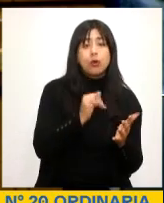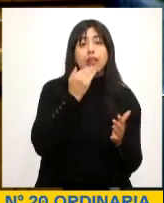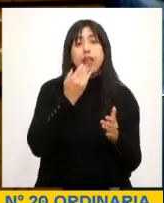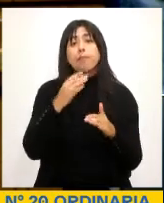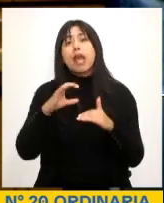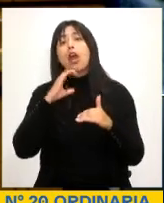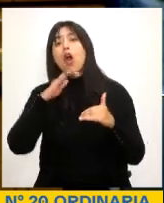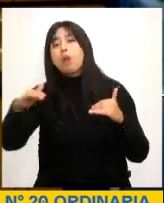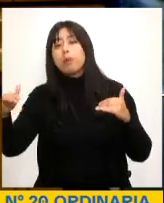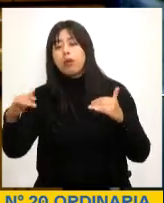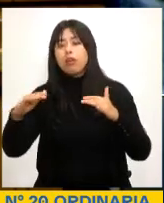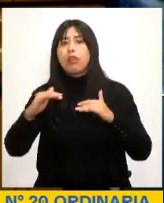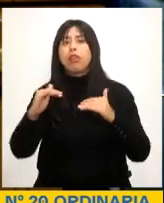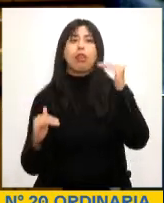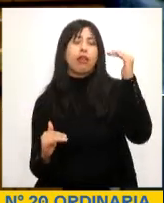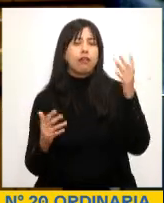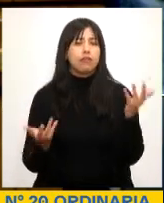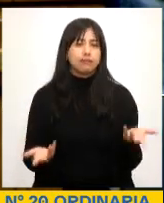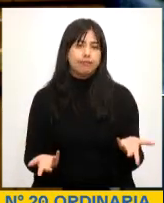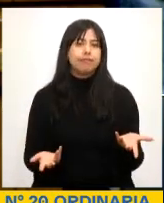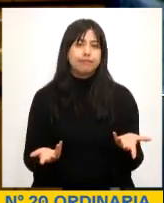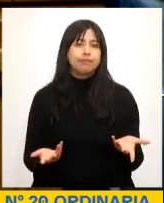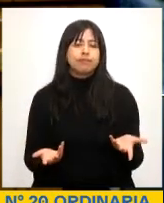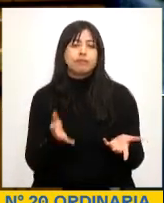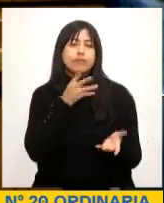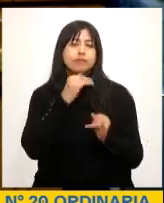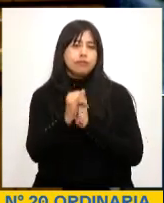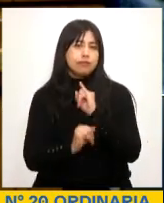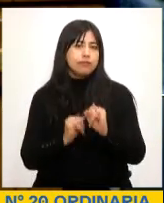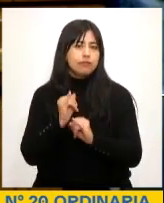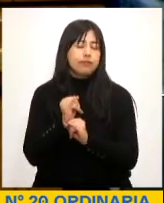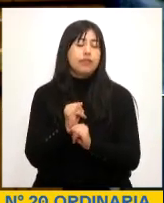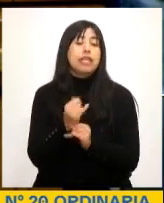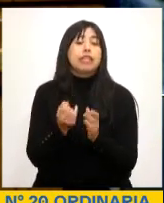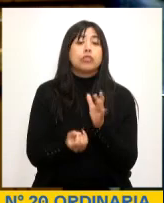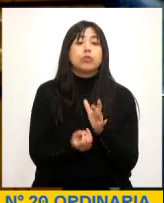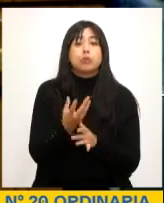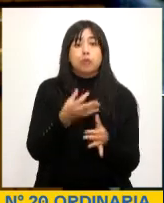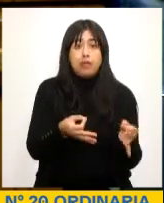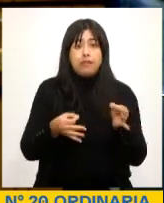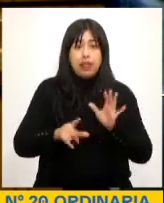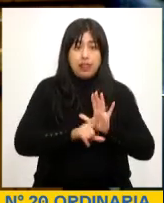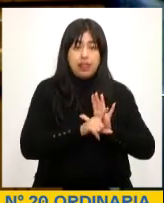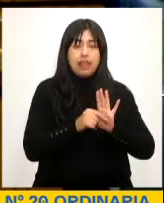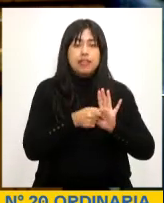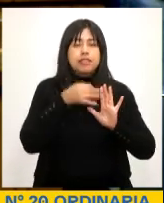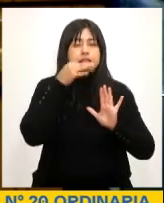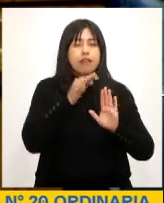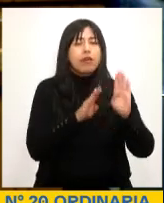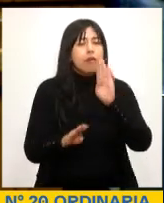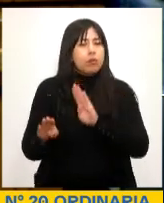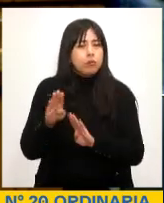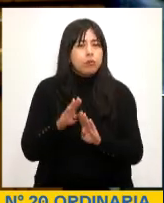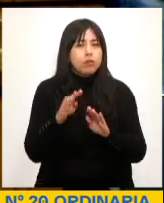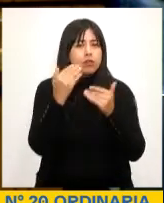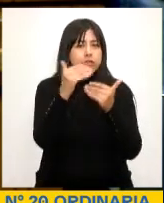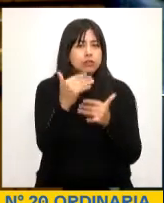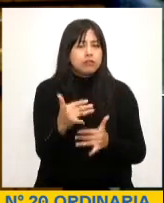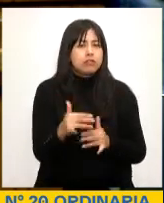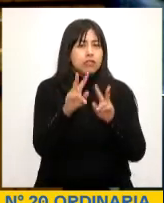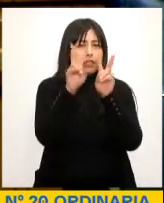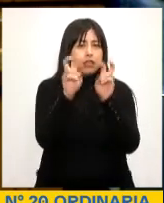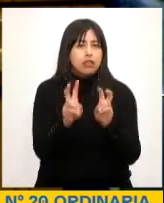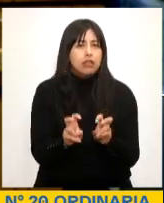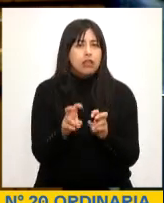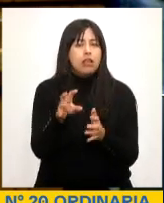país de la misma forma este nuevo texto toma el resguardo sobre una serie de materias que han preocupado a diversos actores regionales del